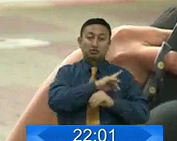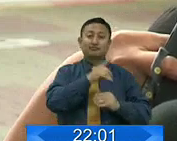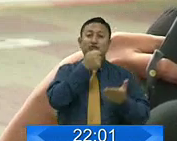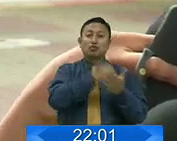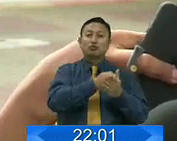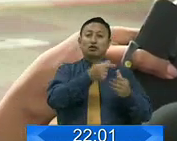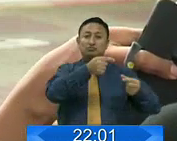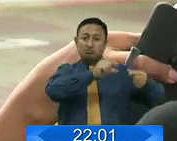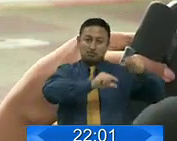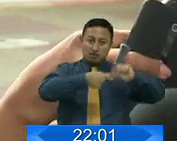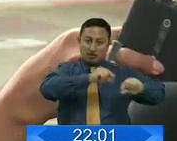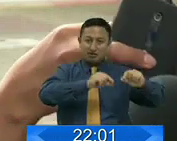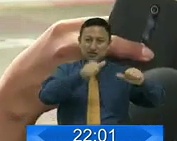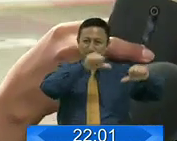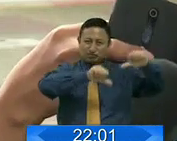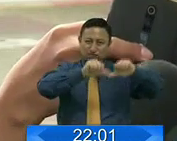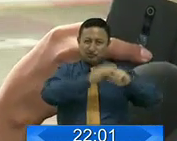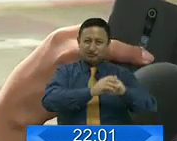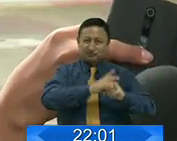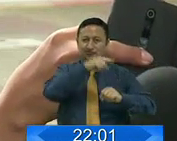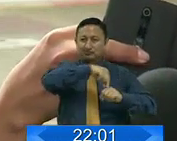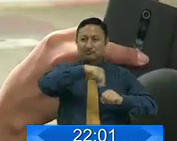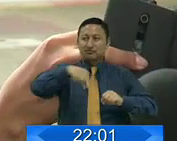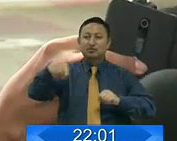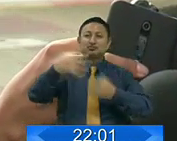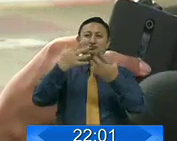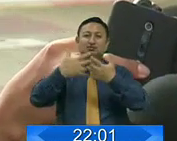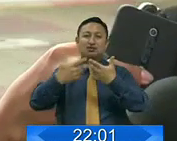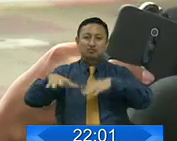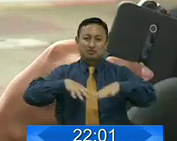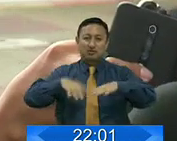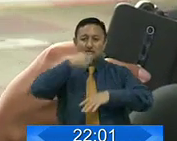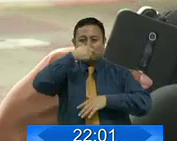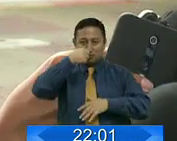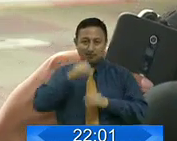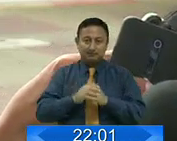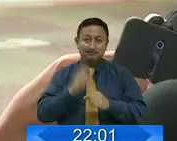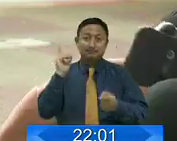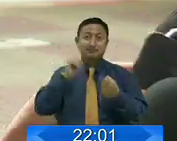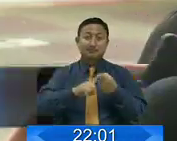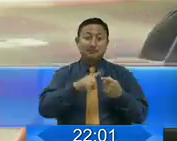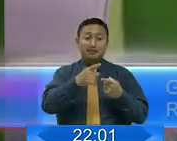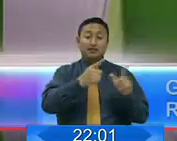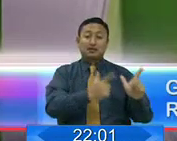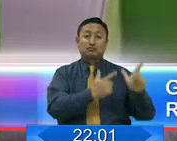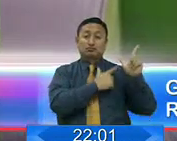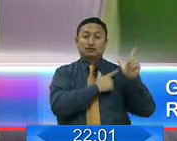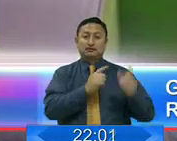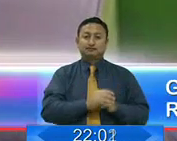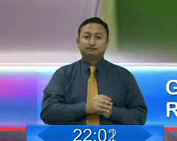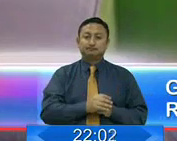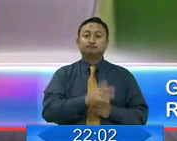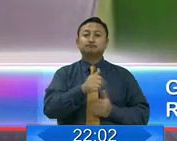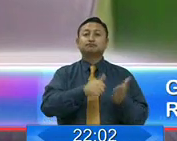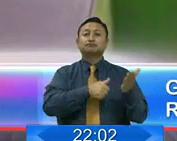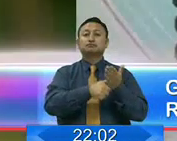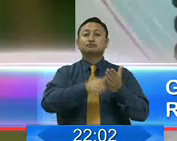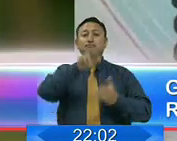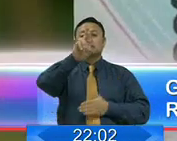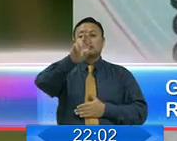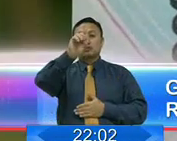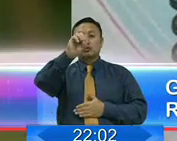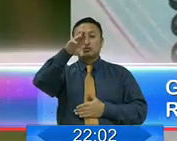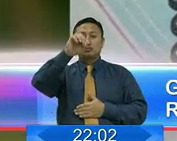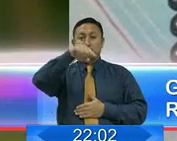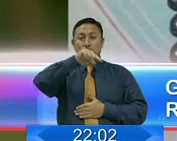precursores sólidos y líquidos para las actividades de narcotráfico hasta el tema de armas y municiones. La ministra Romo aseguró que en días anteriores